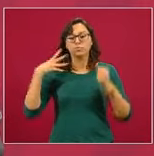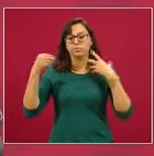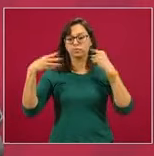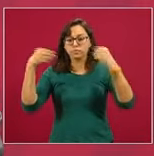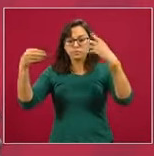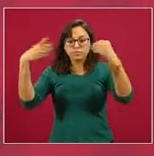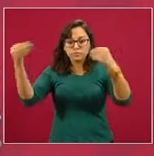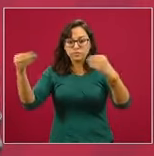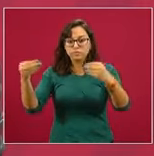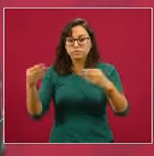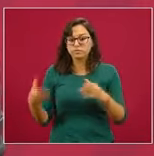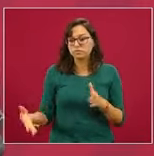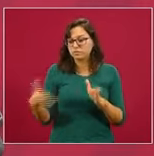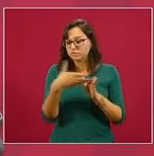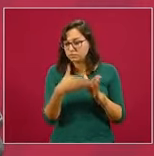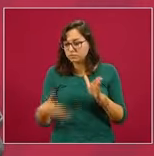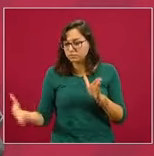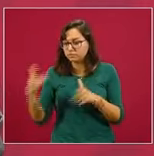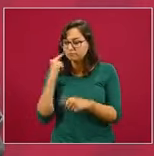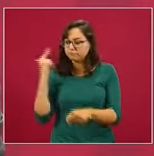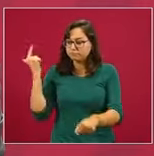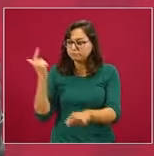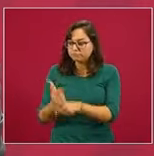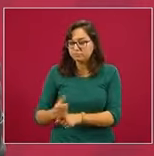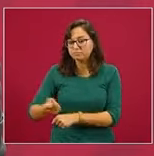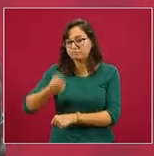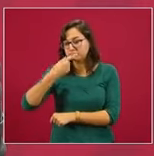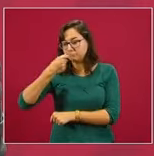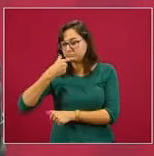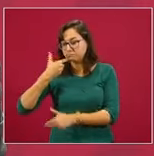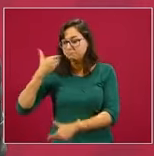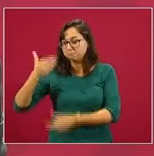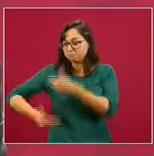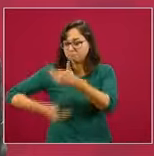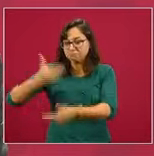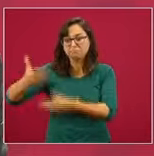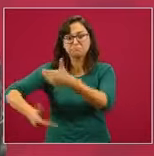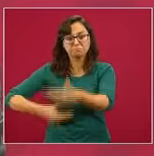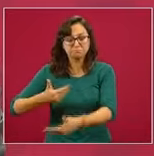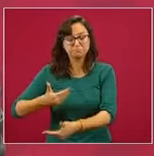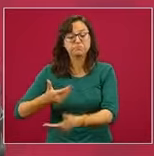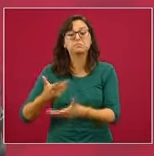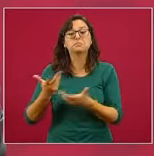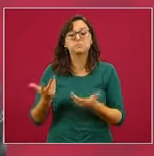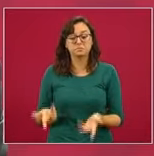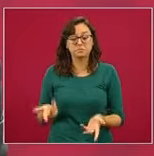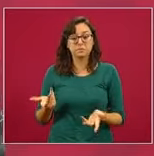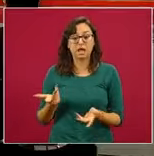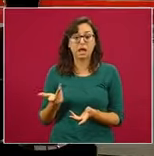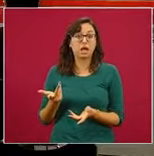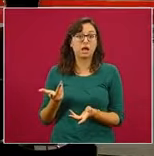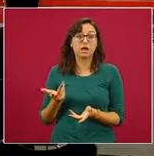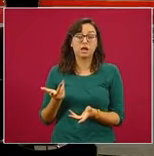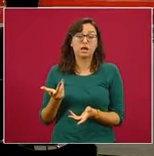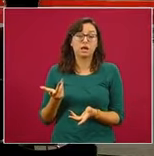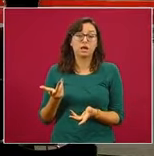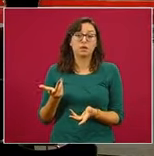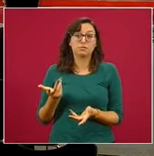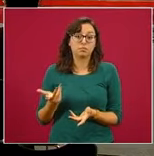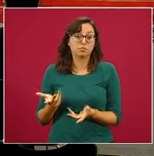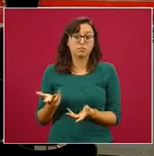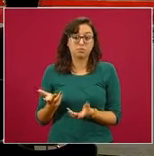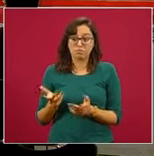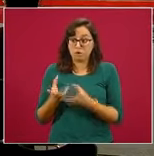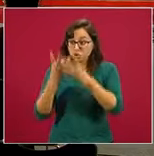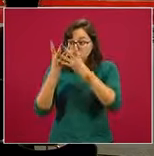descubrimiento durante la emergencia ha llevado a avances muy significativos. No necesariamente se logra tener ya